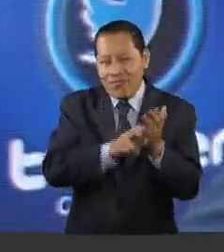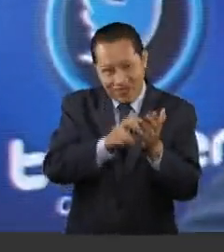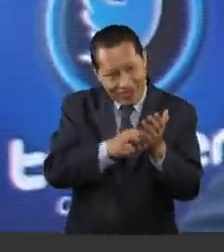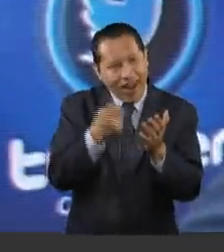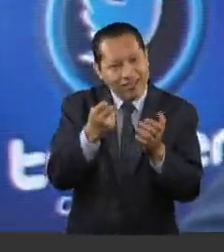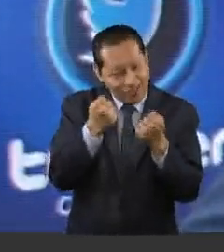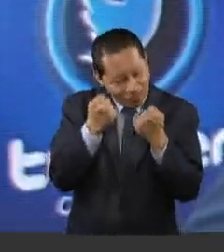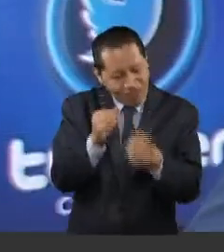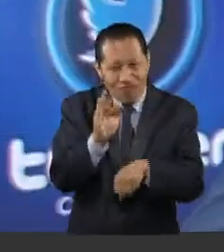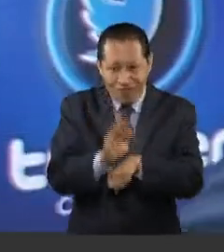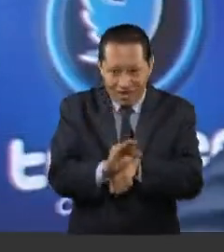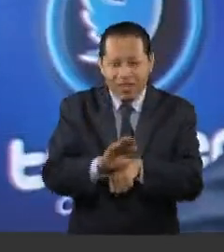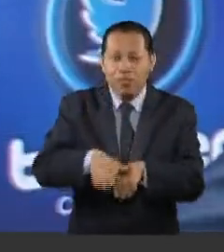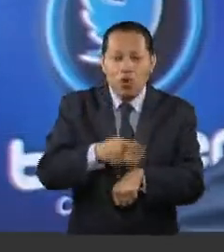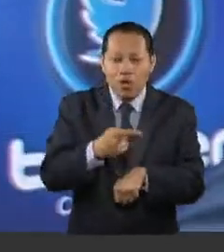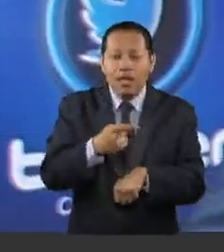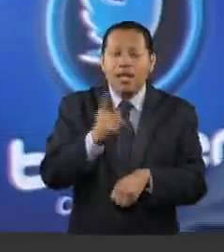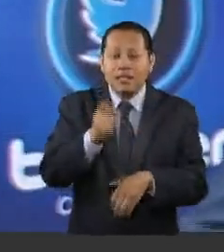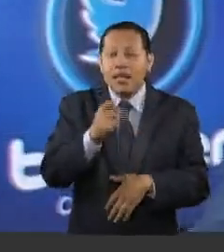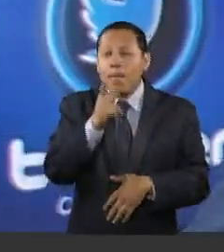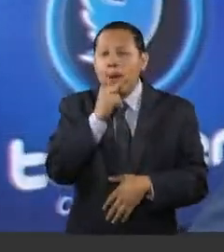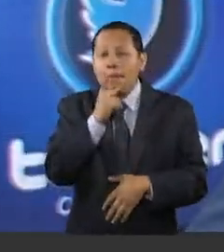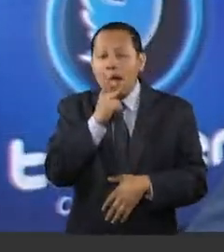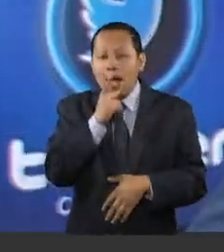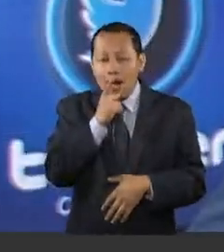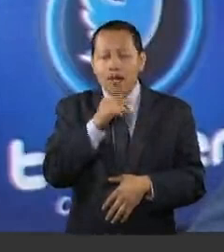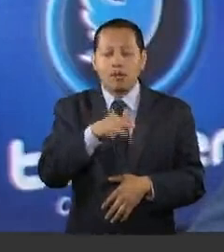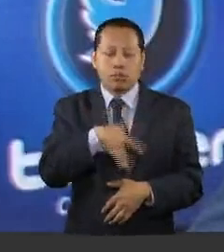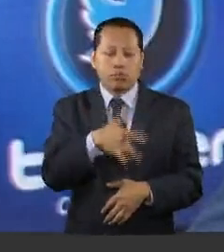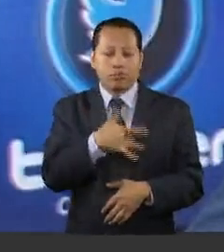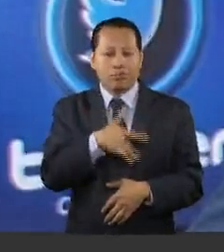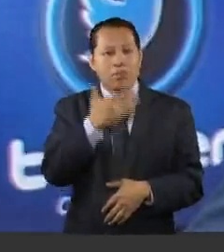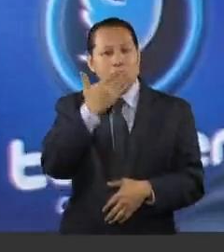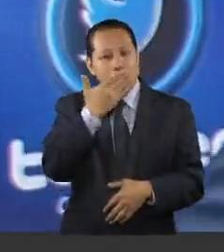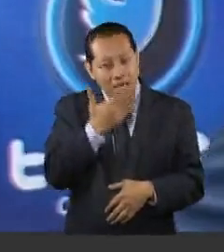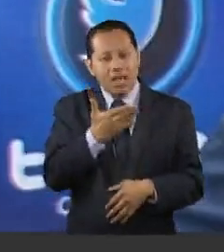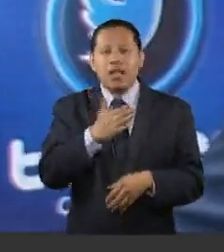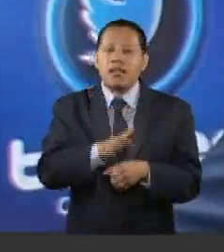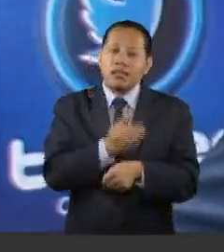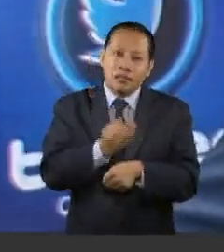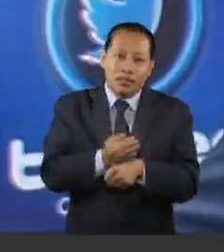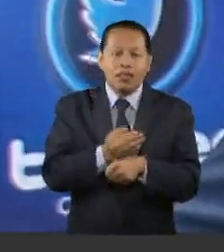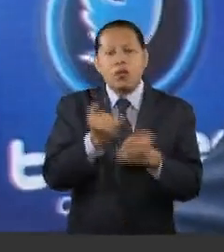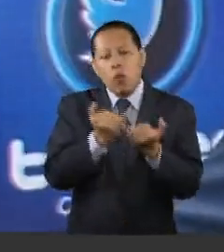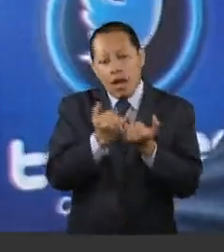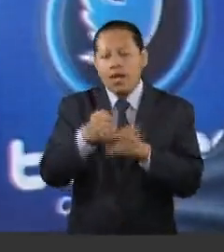estabilidad emocional en los padres para que puedan también tener mejor productividad en las empresas